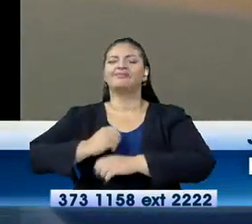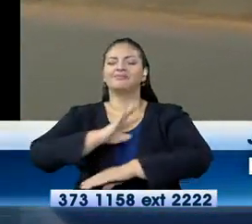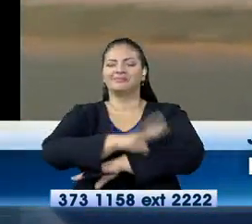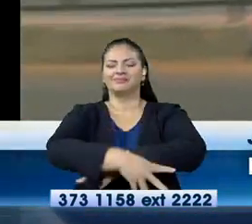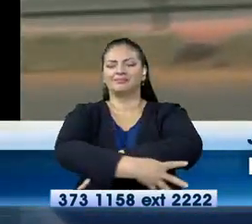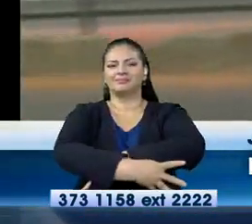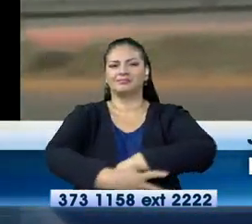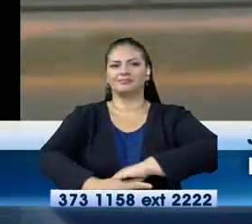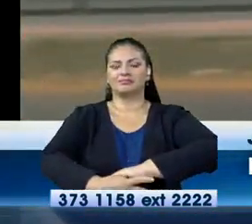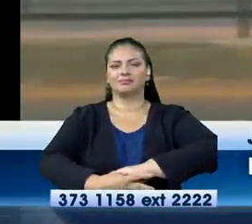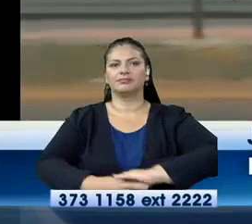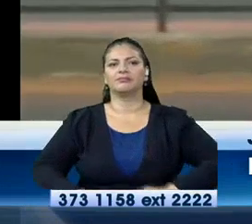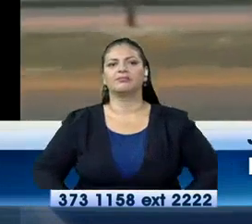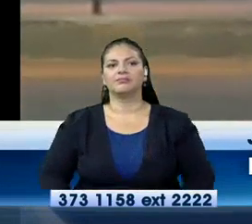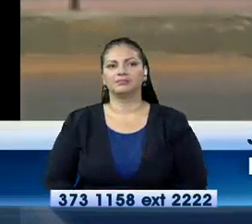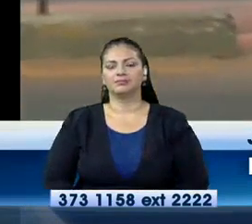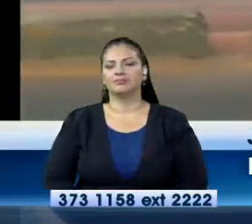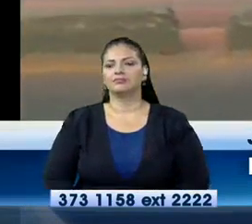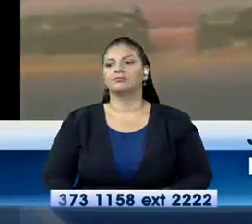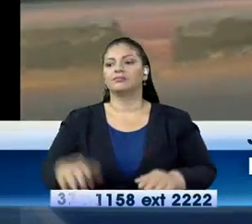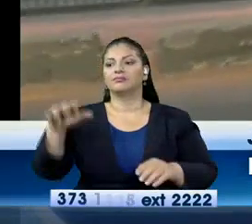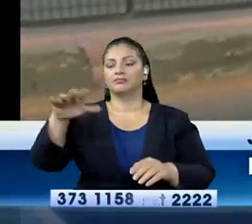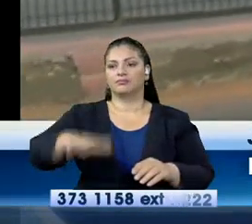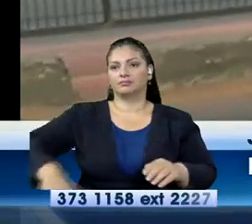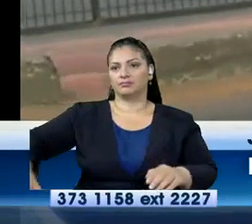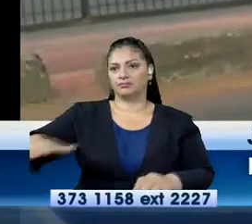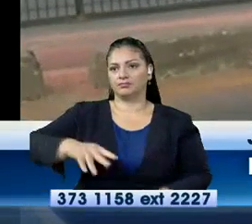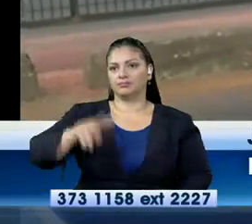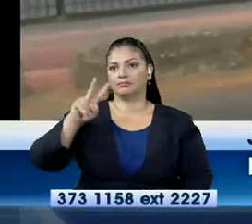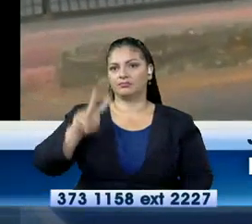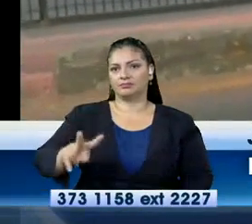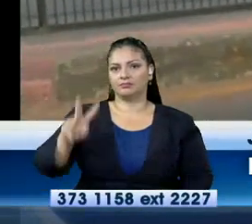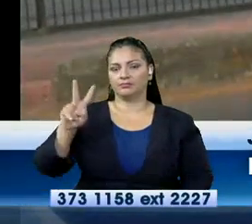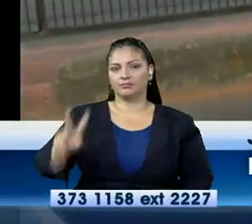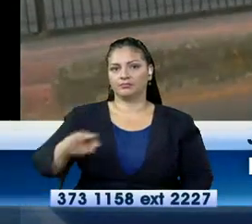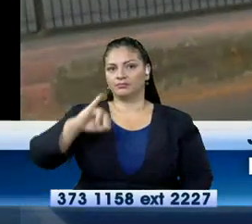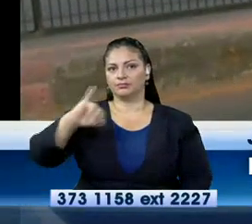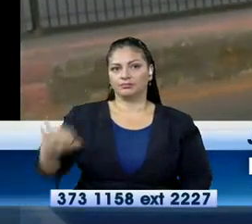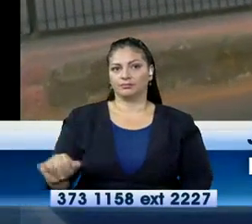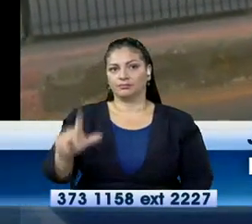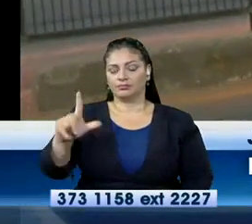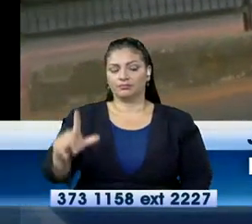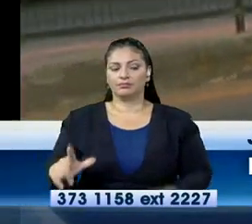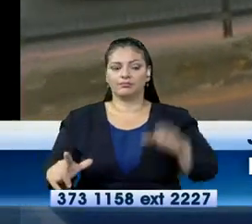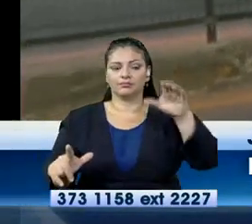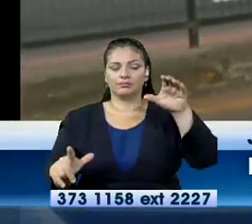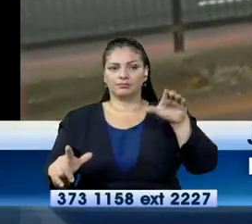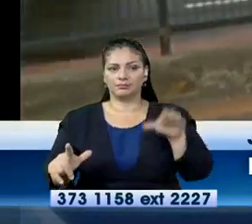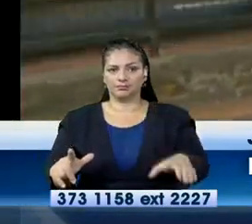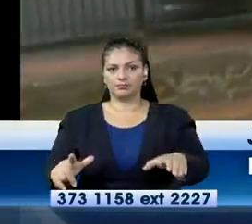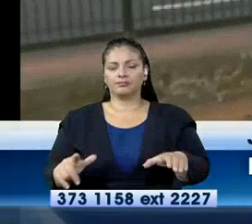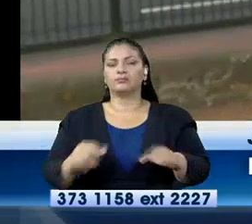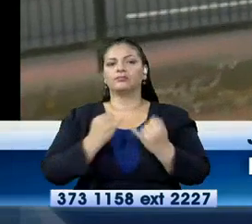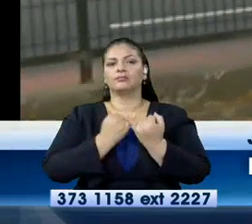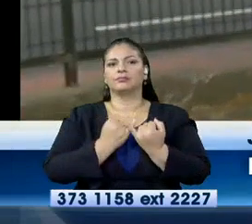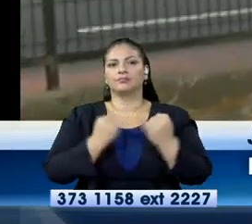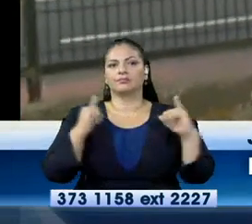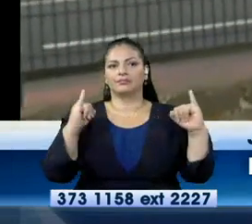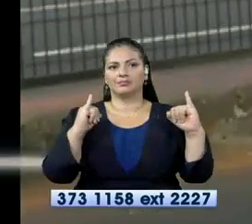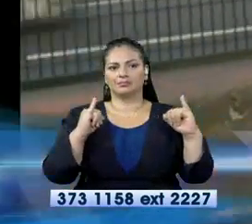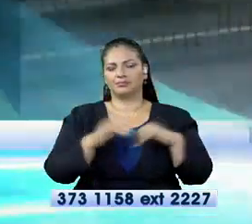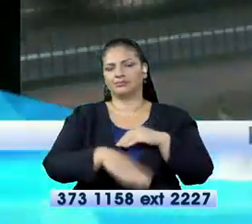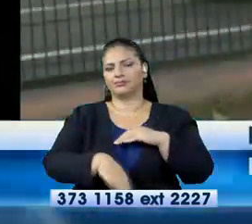a las cooperativas 22 de Julio e Independencia, en el suroeste del